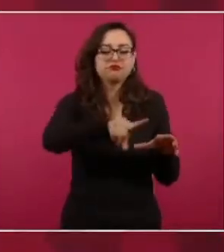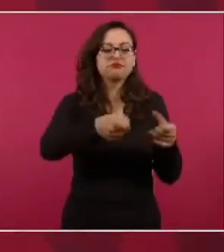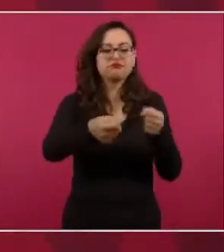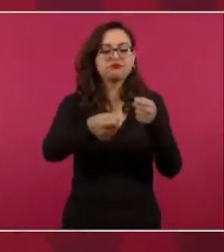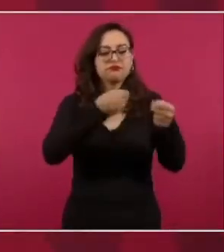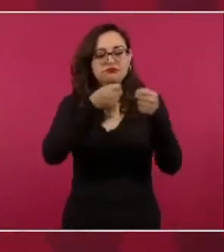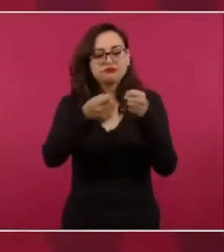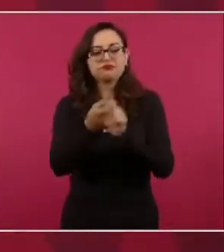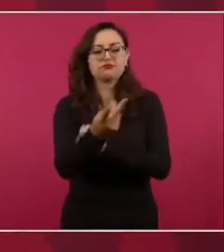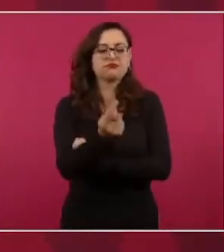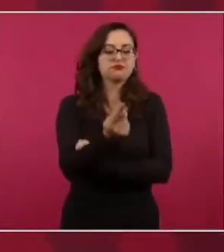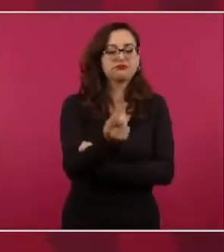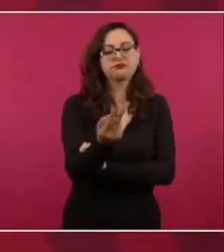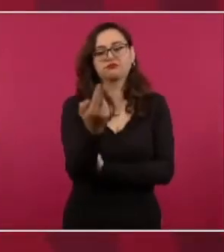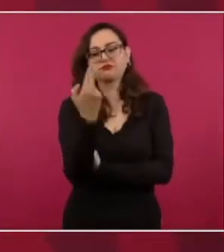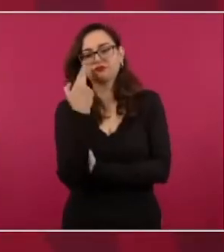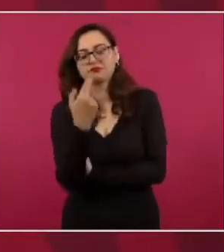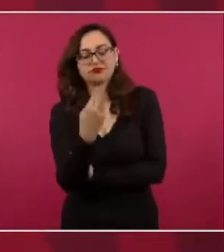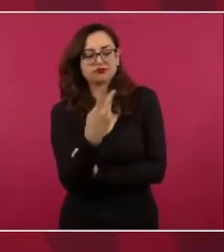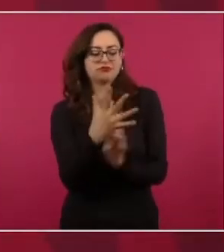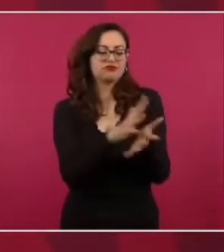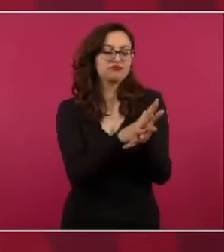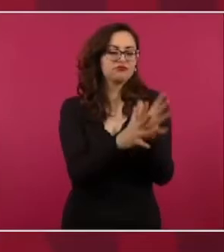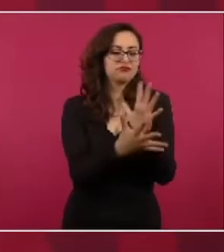de los grupos de intereses creados,